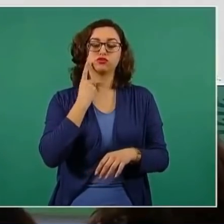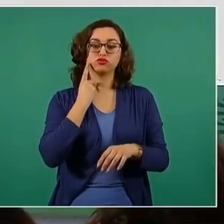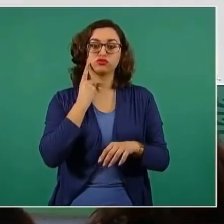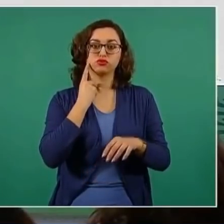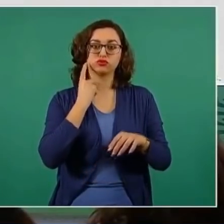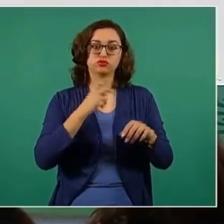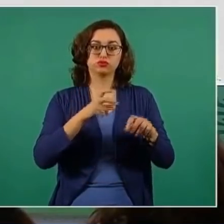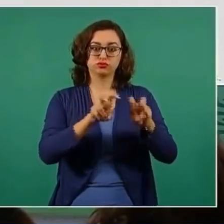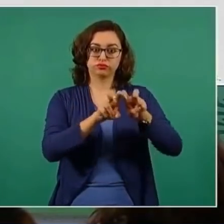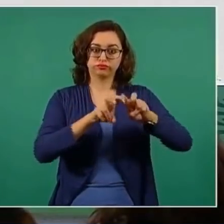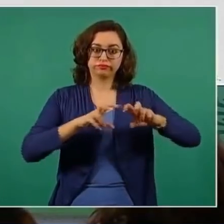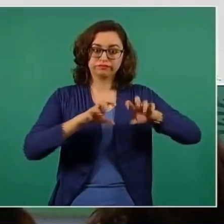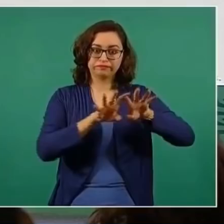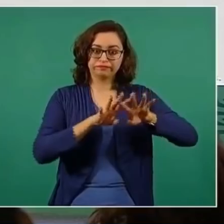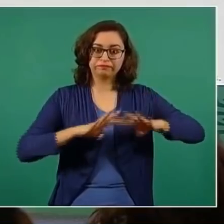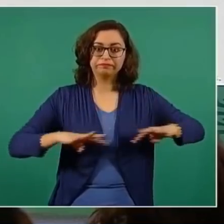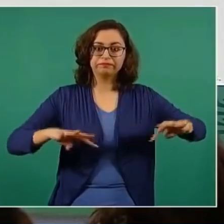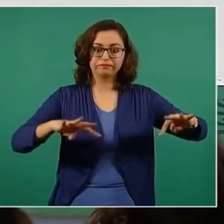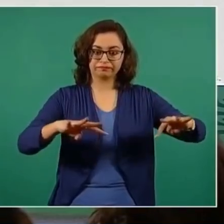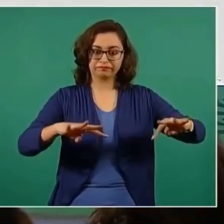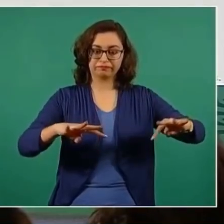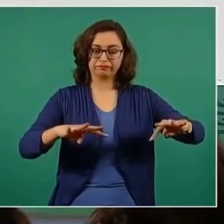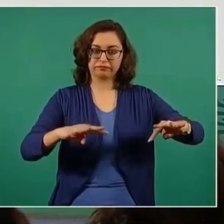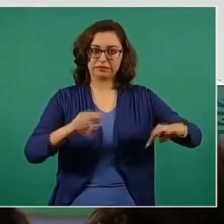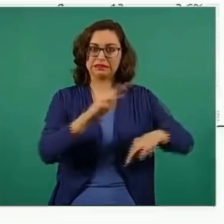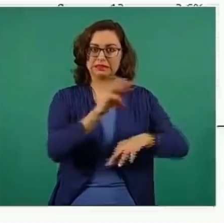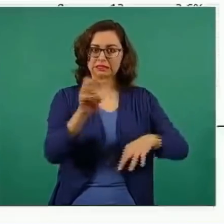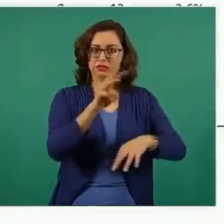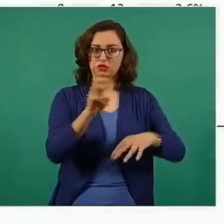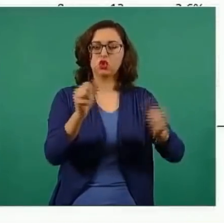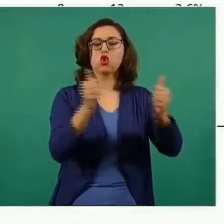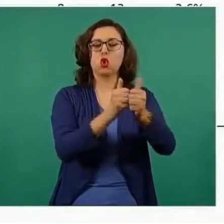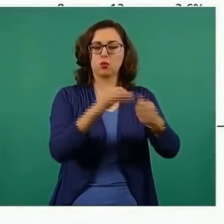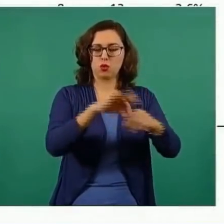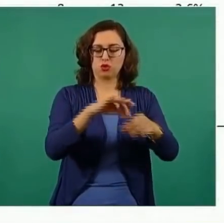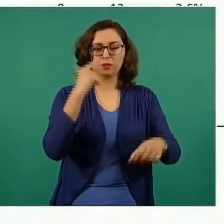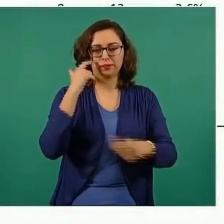de mayoría, 300 en la Cámara,